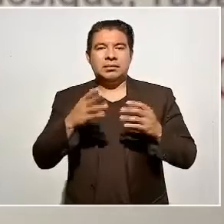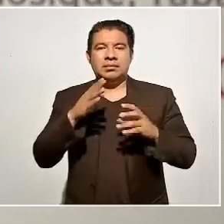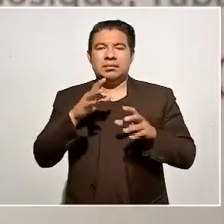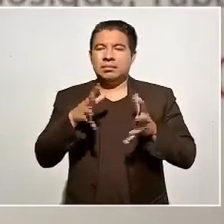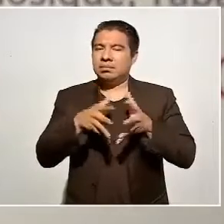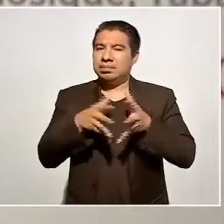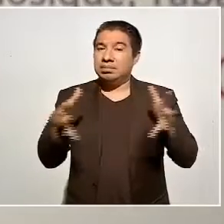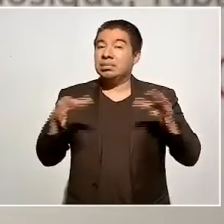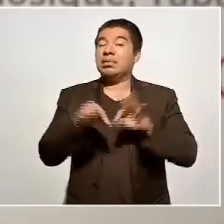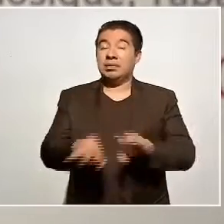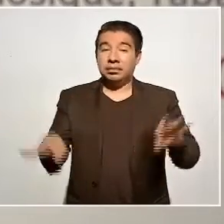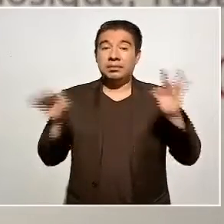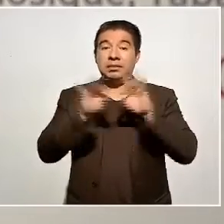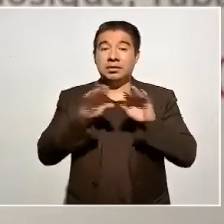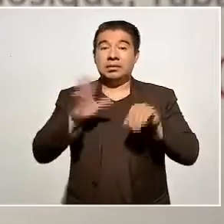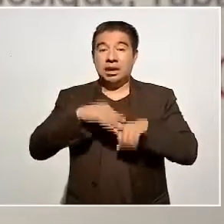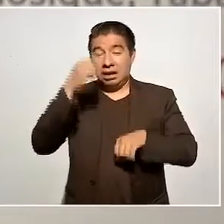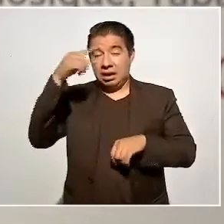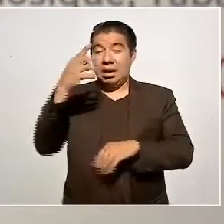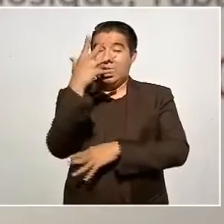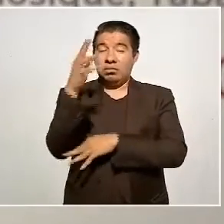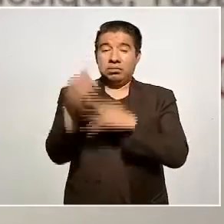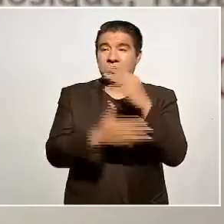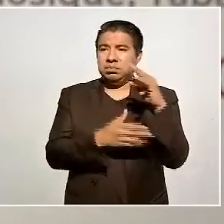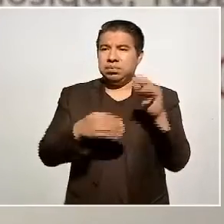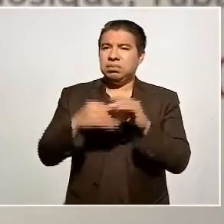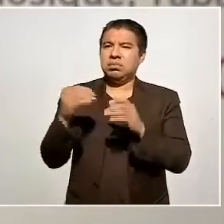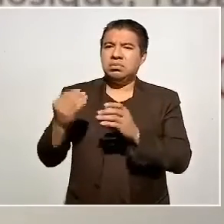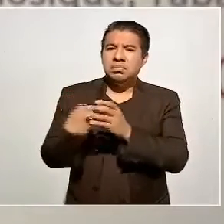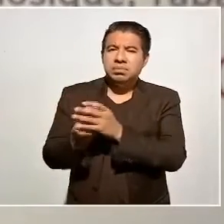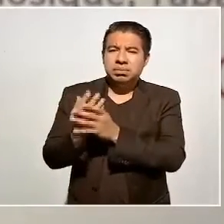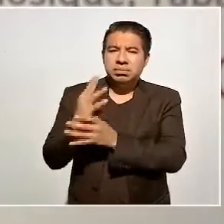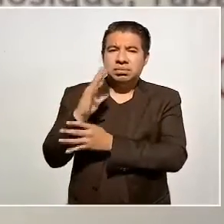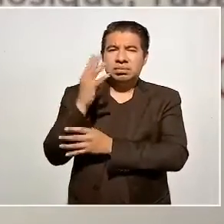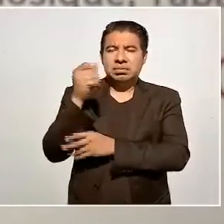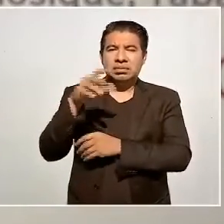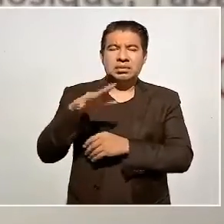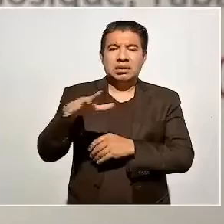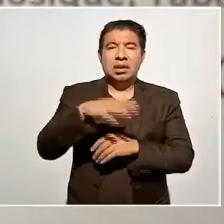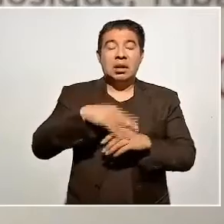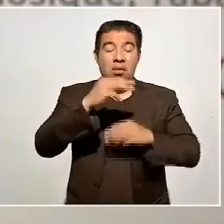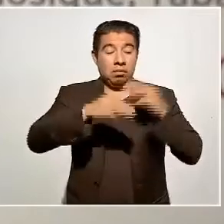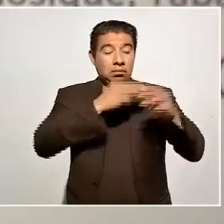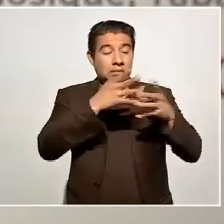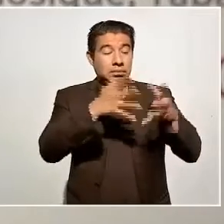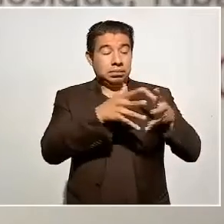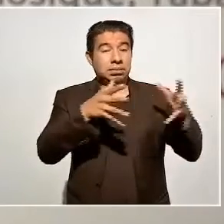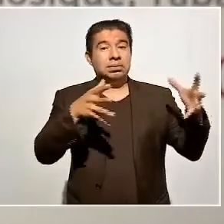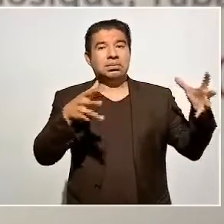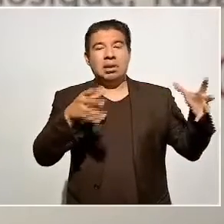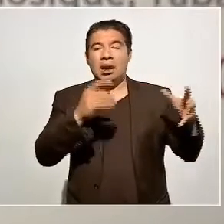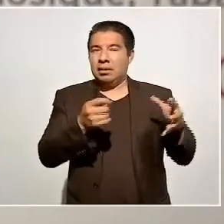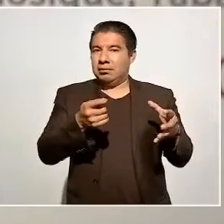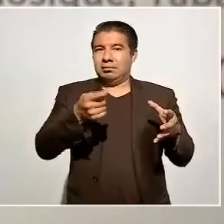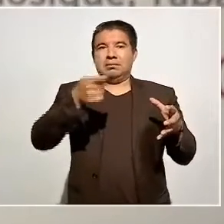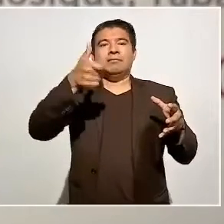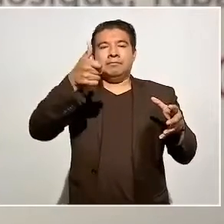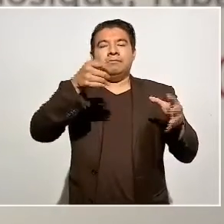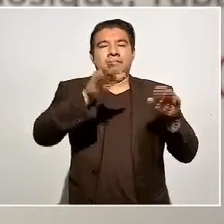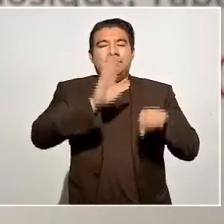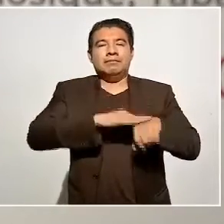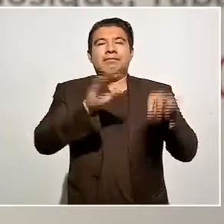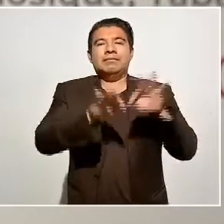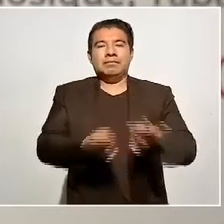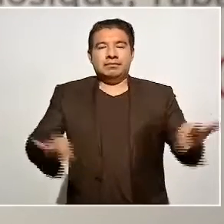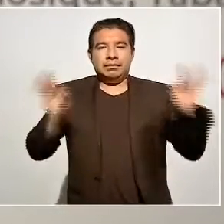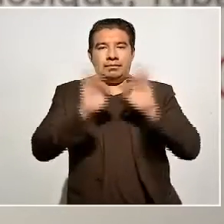más importante de reforestación en el mundo. Es